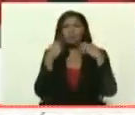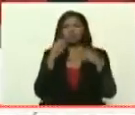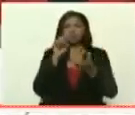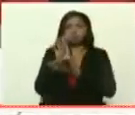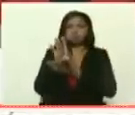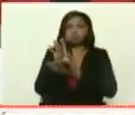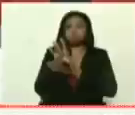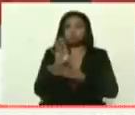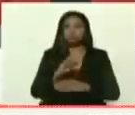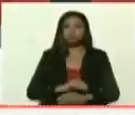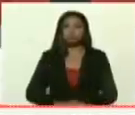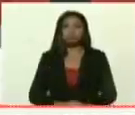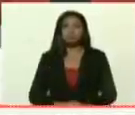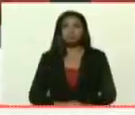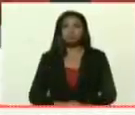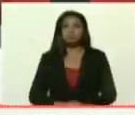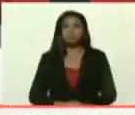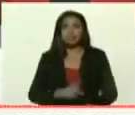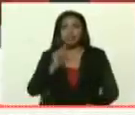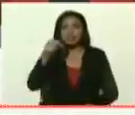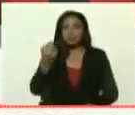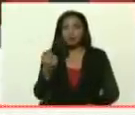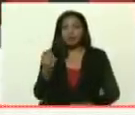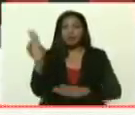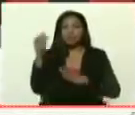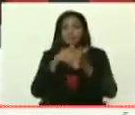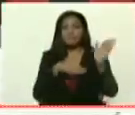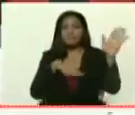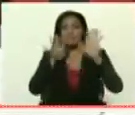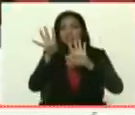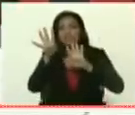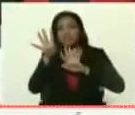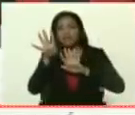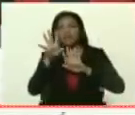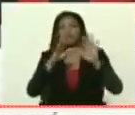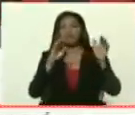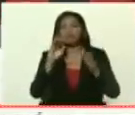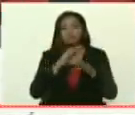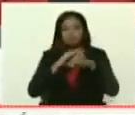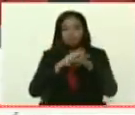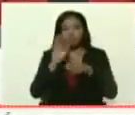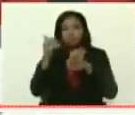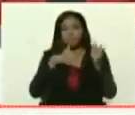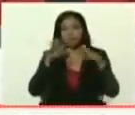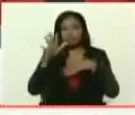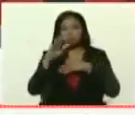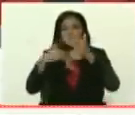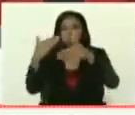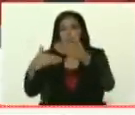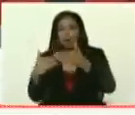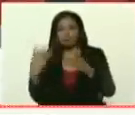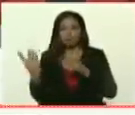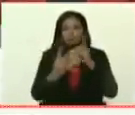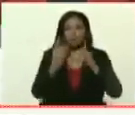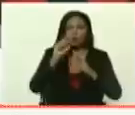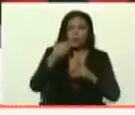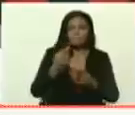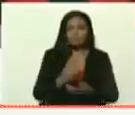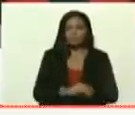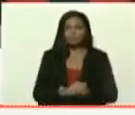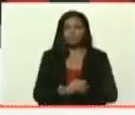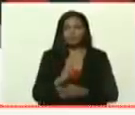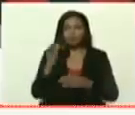época. Luego en el 2015 también tuvimos varios procesos de diálogo. En